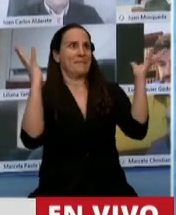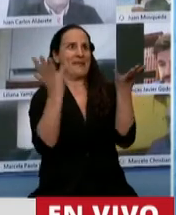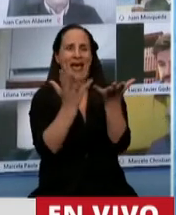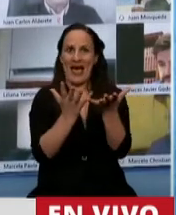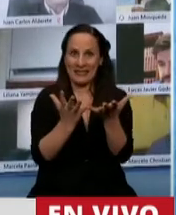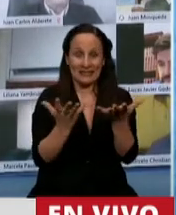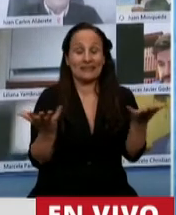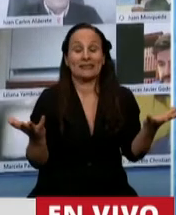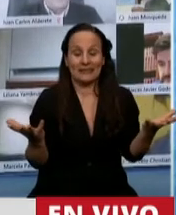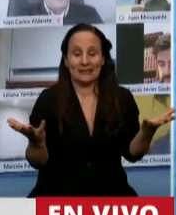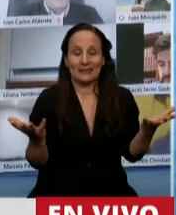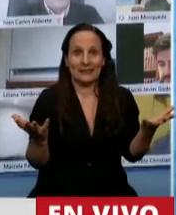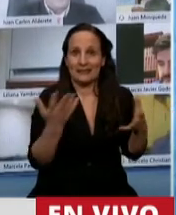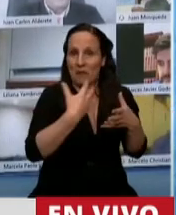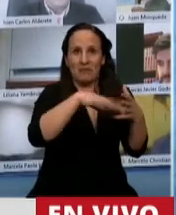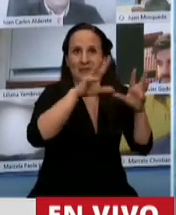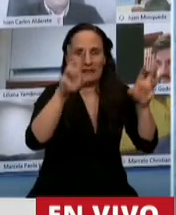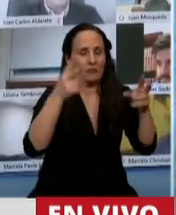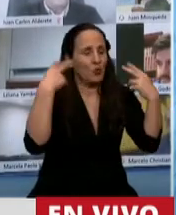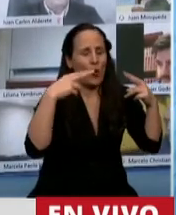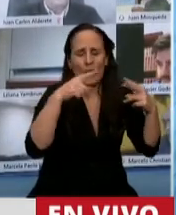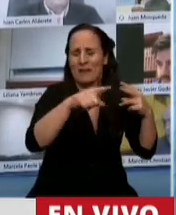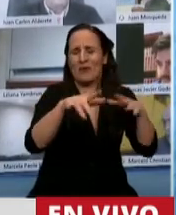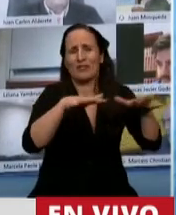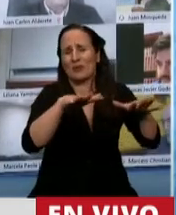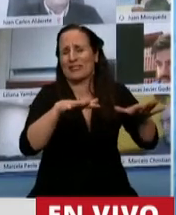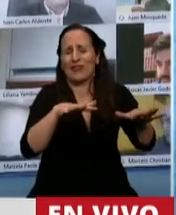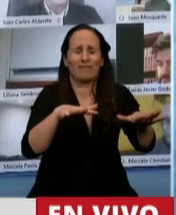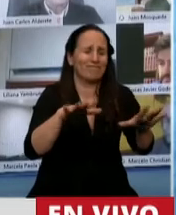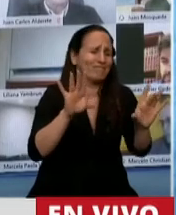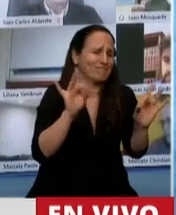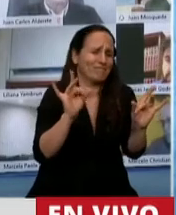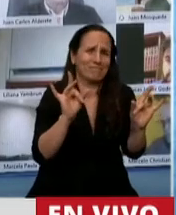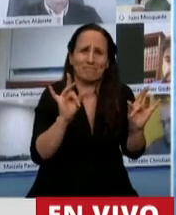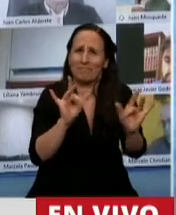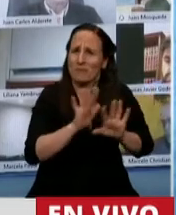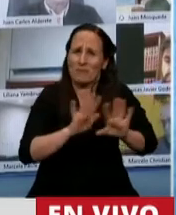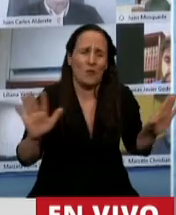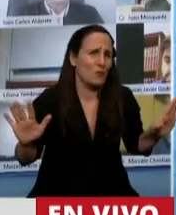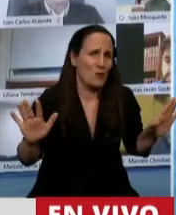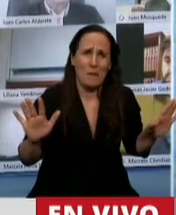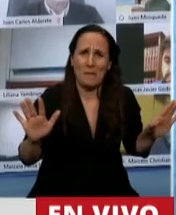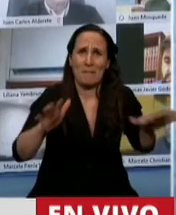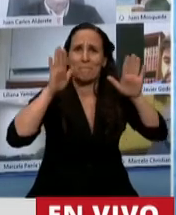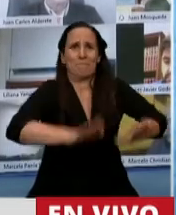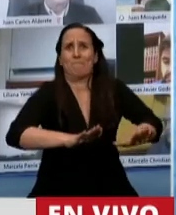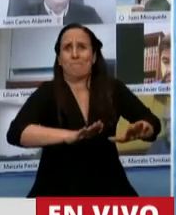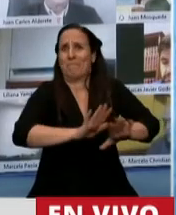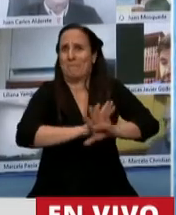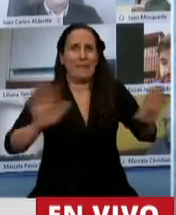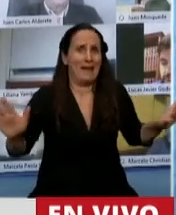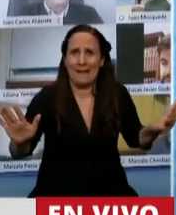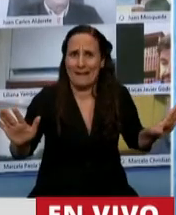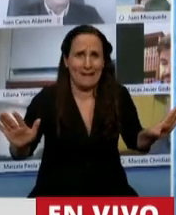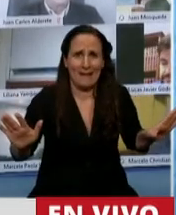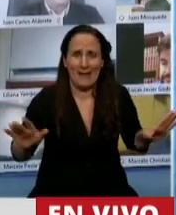del turismo en una situación crítica, muy crítica, con todos los indicadores en cero, poniéndonos a prueba una vez más